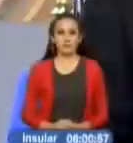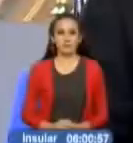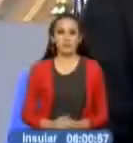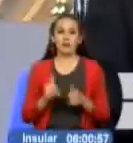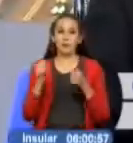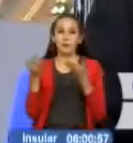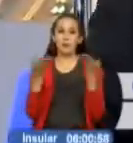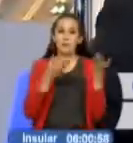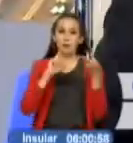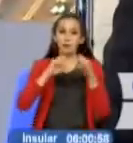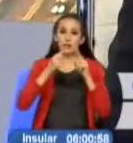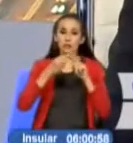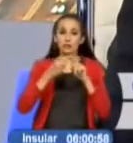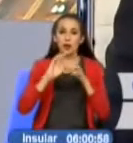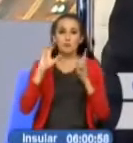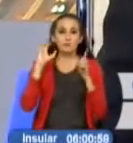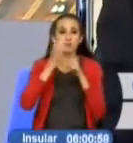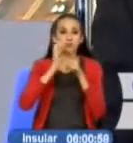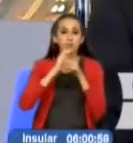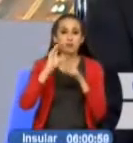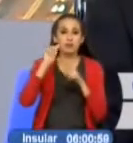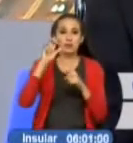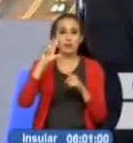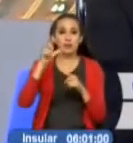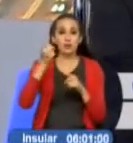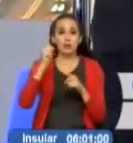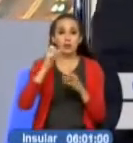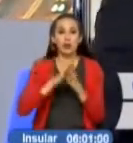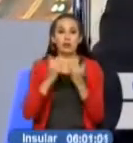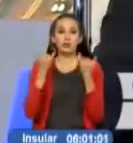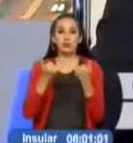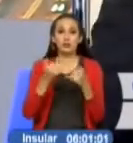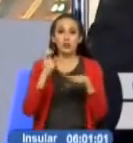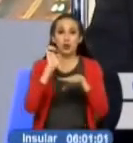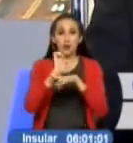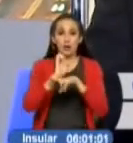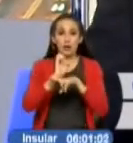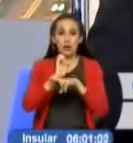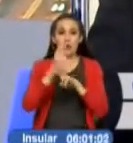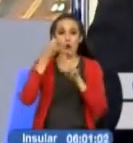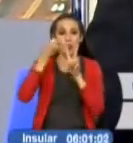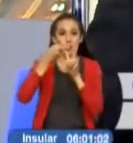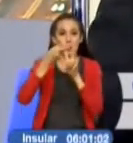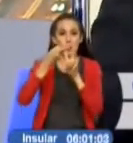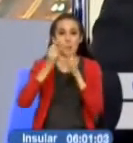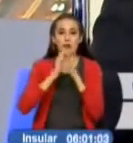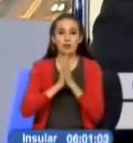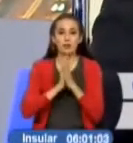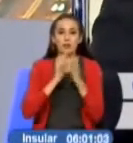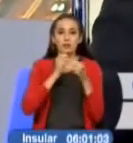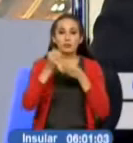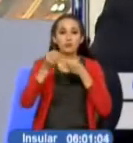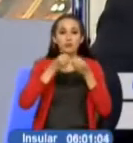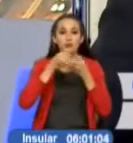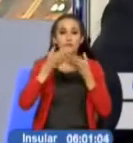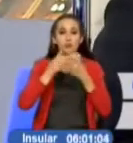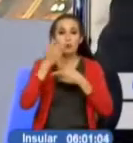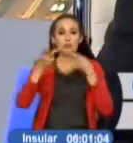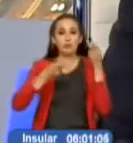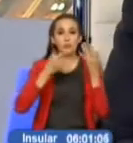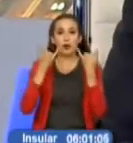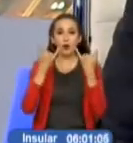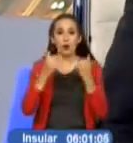Bienvenidos amigos televidentes, esto es Pensamiento Crítico, soy Carlos Rabascal y está sintonizando Ecuador TV, su medio público. El día de hoy estaremos con